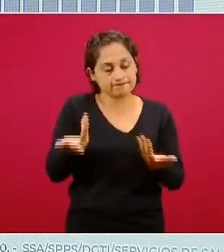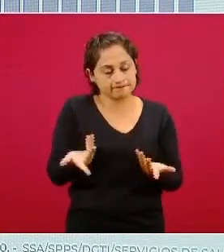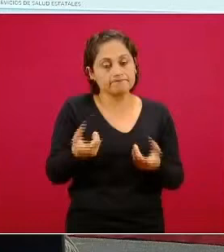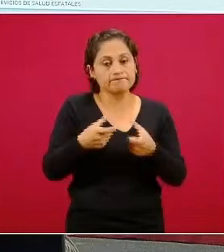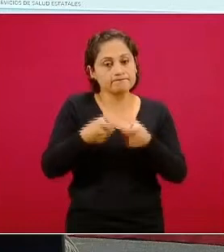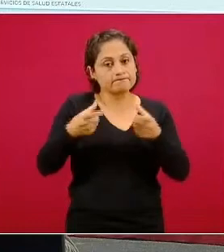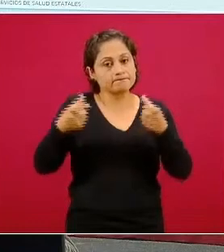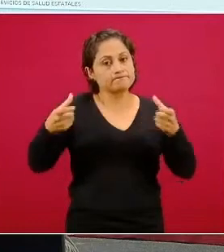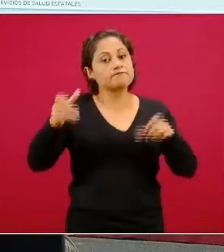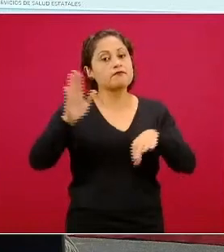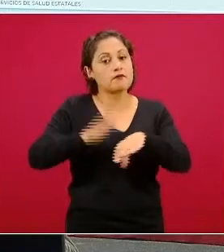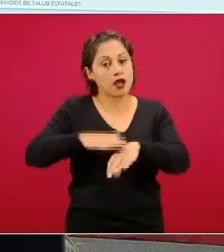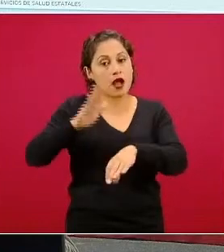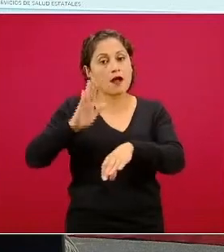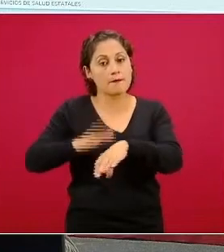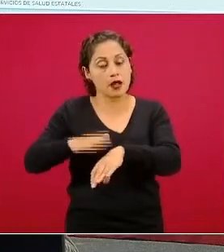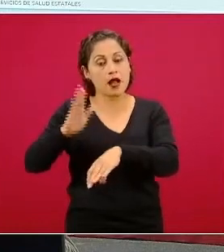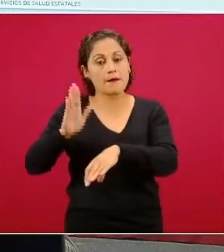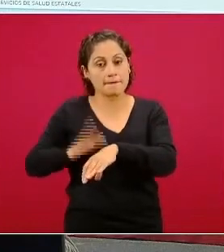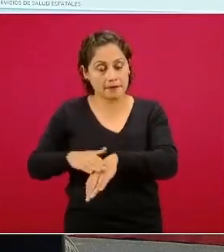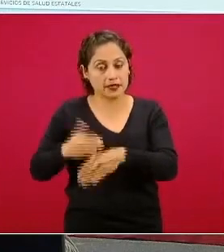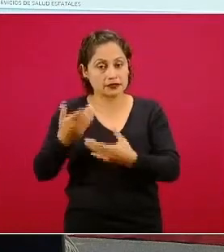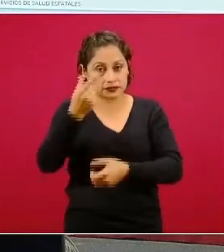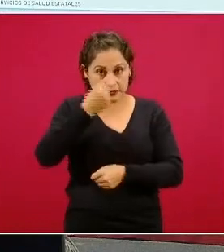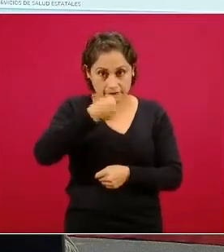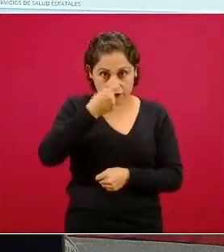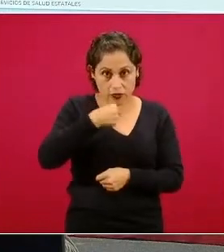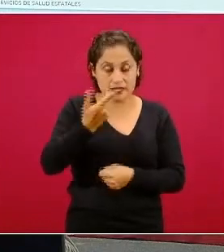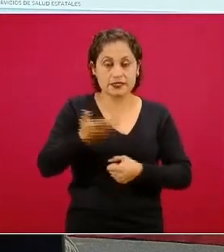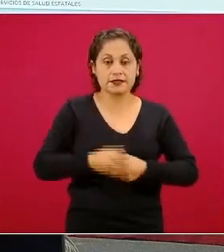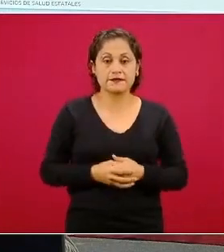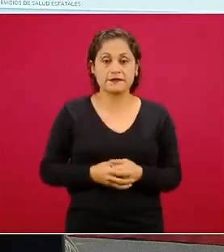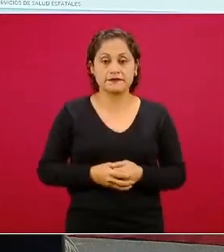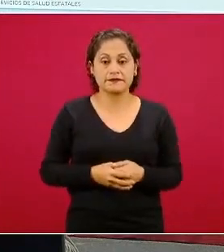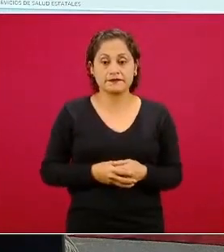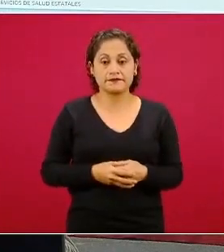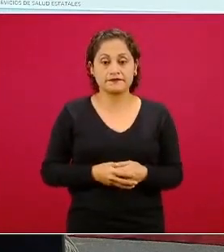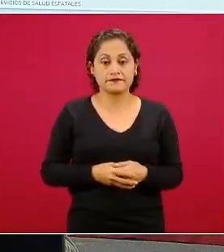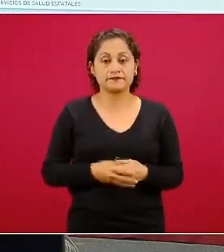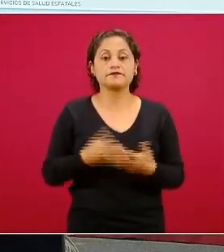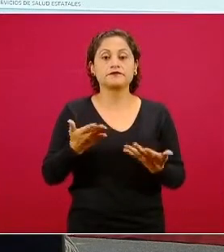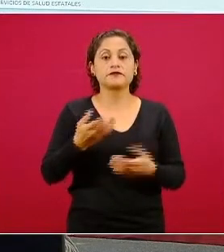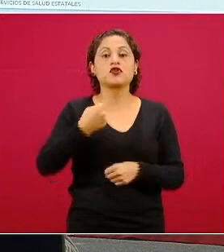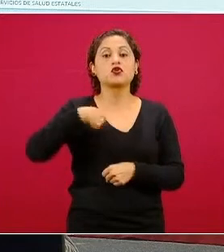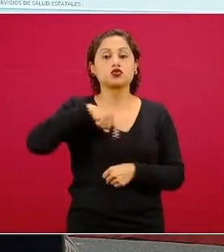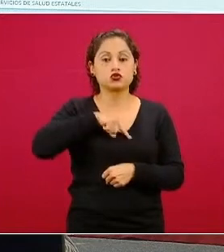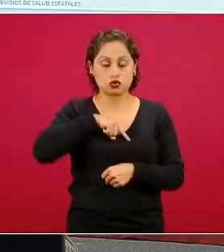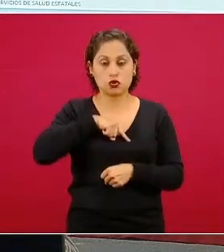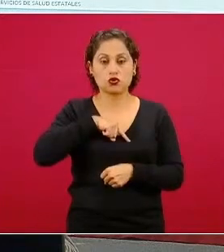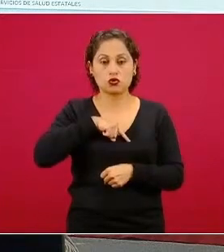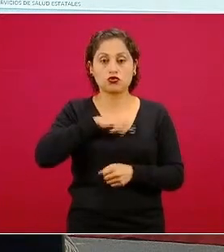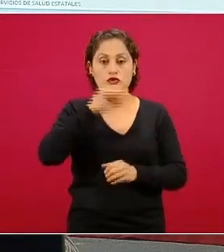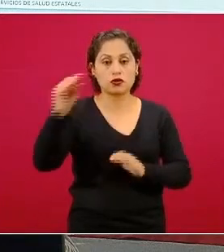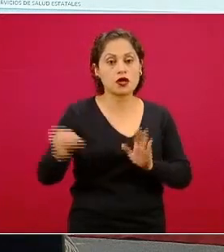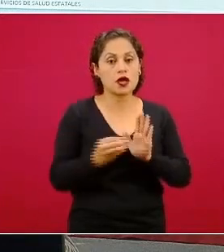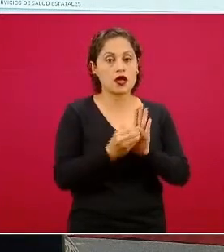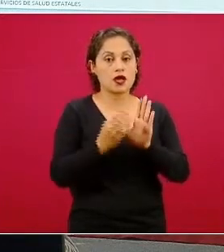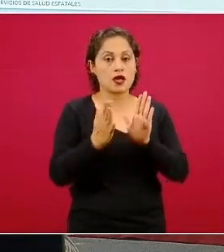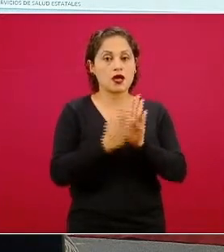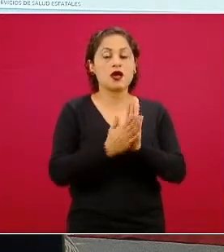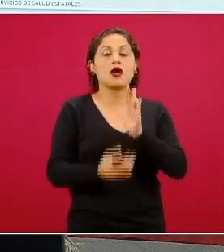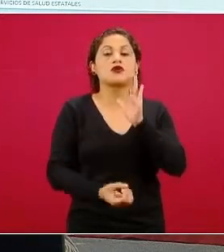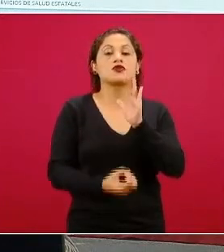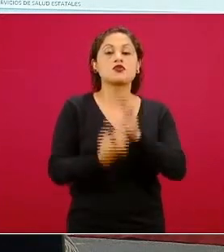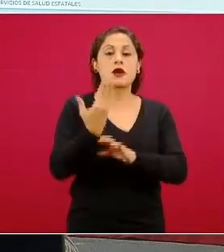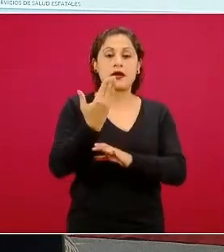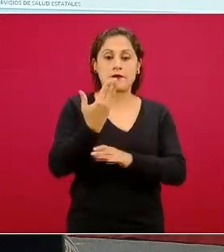encontrando ustedes que vamos a tener más casos de influenza. Vamos a incorporar un informe técnico de la